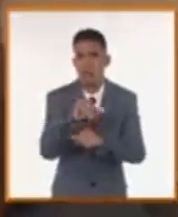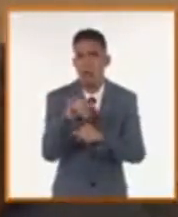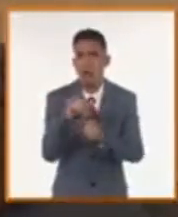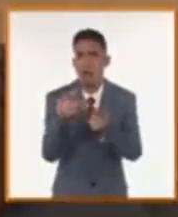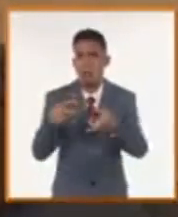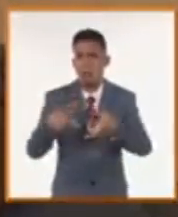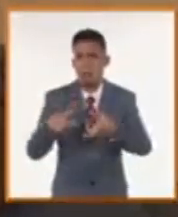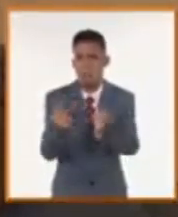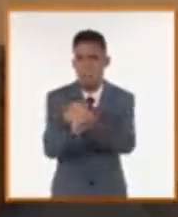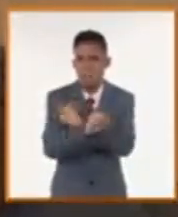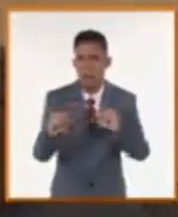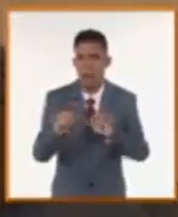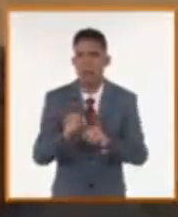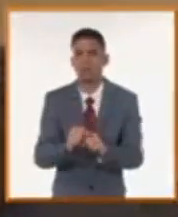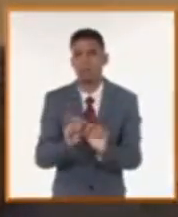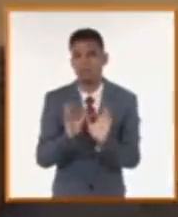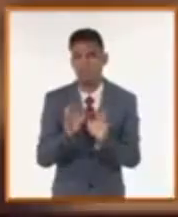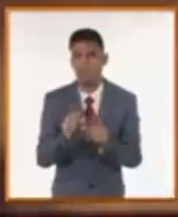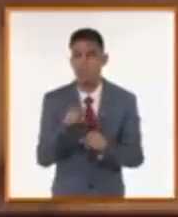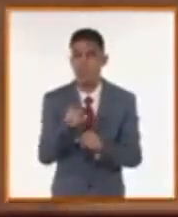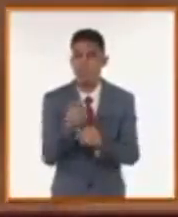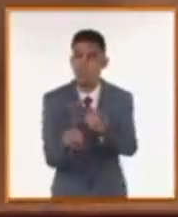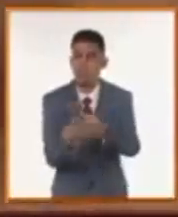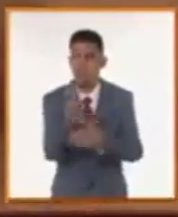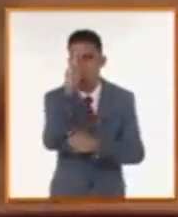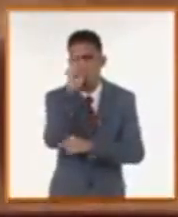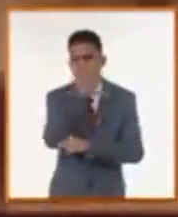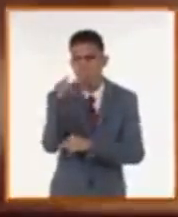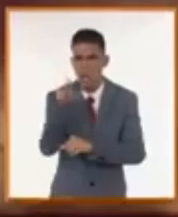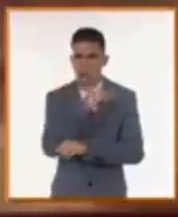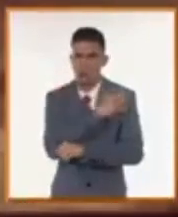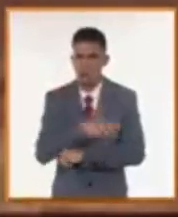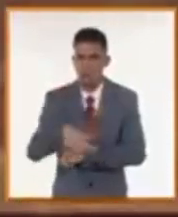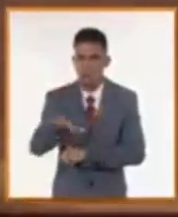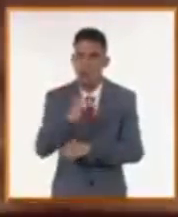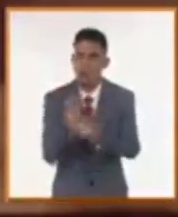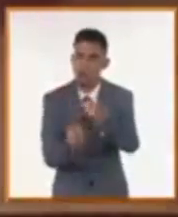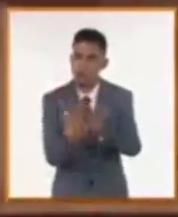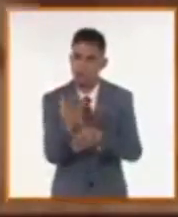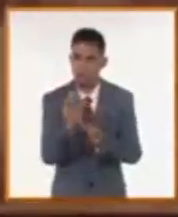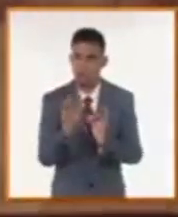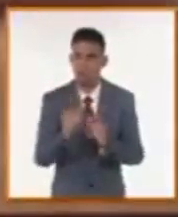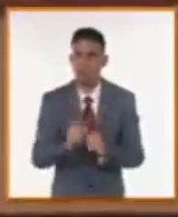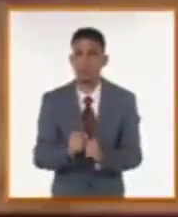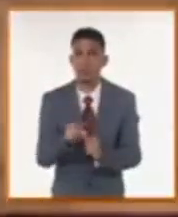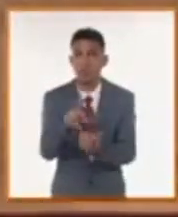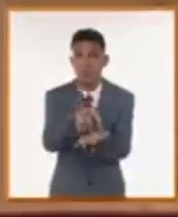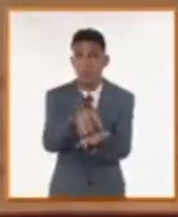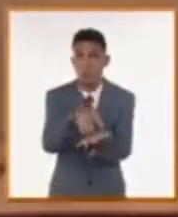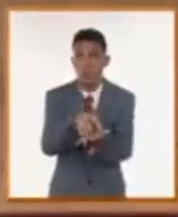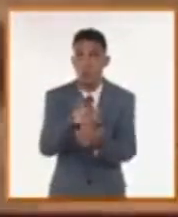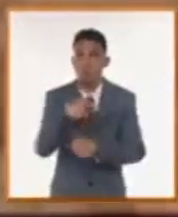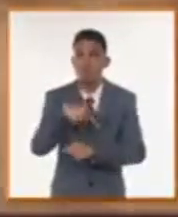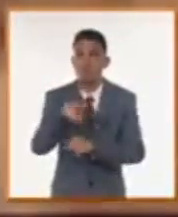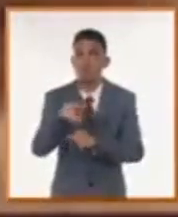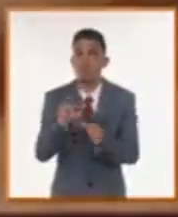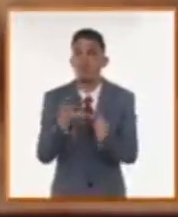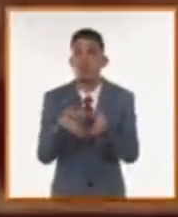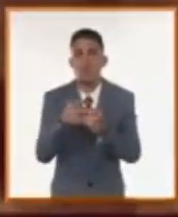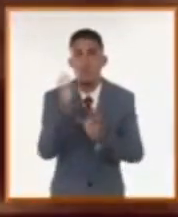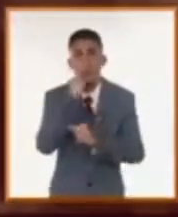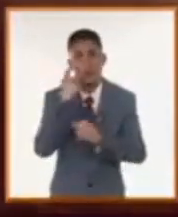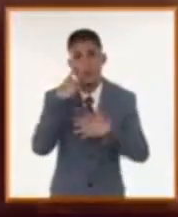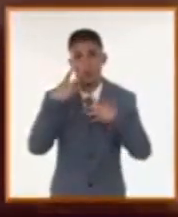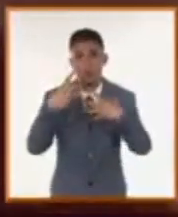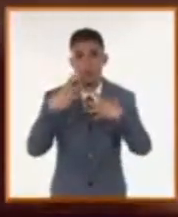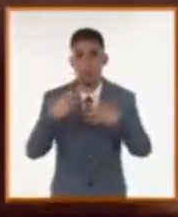hospital en el poblado de Nancoba. Pero para Cuito Cuanavale irían las fuerzas necesarias.